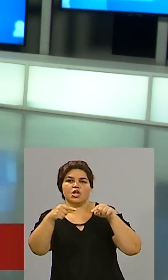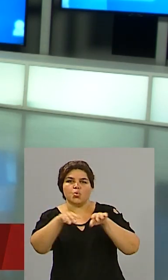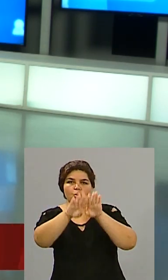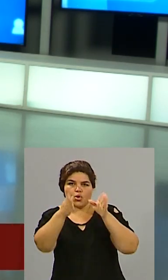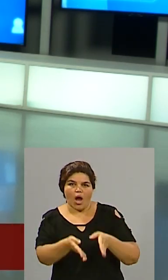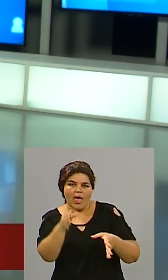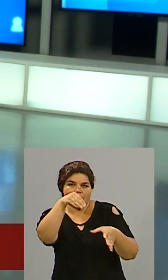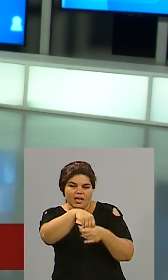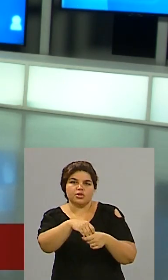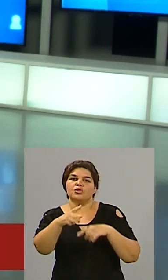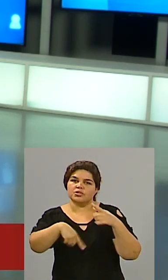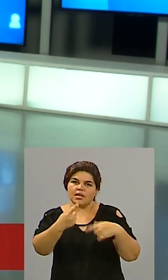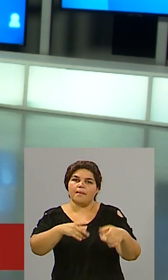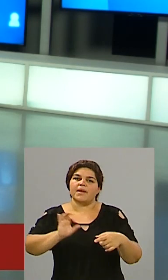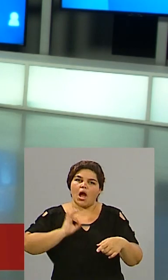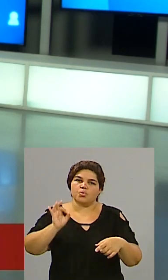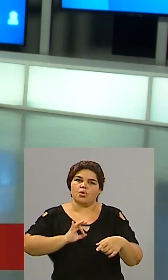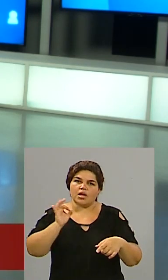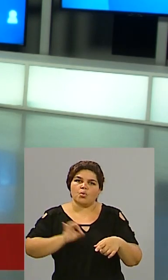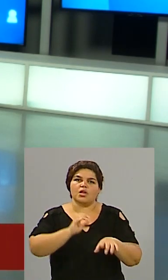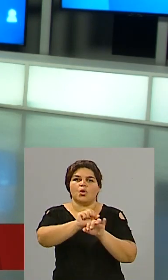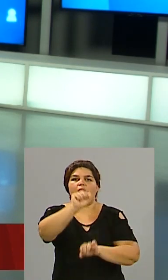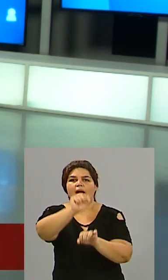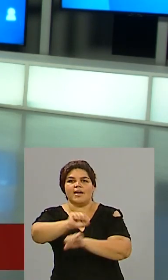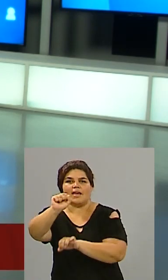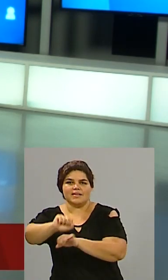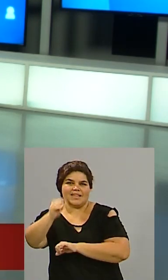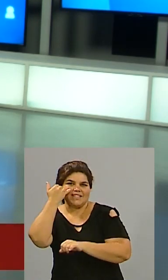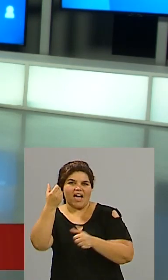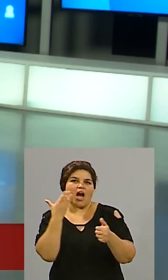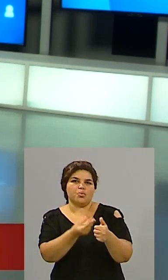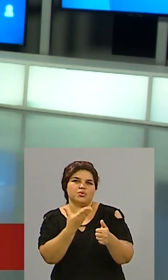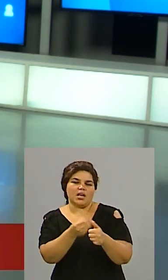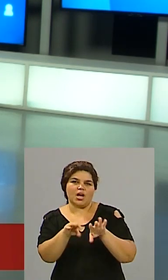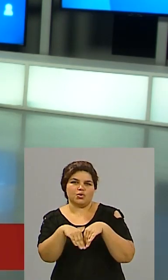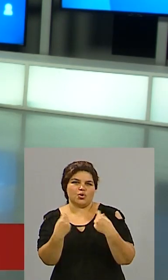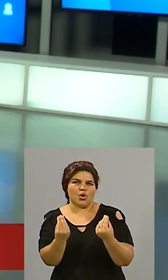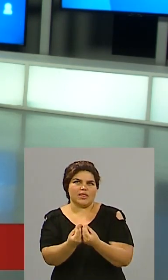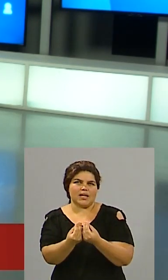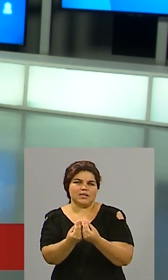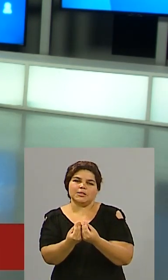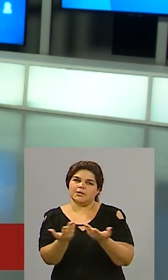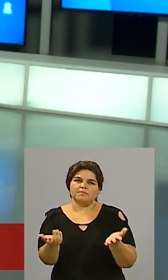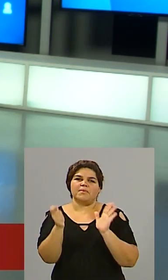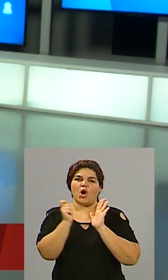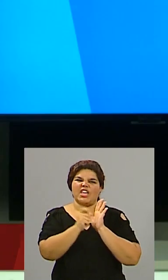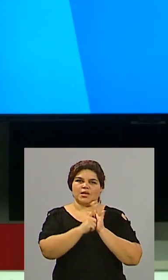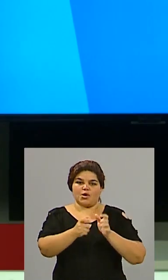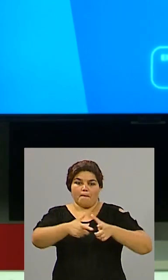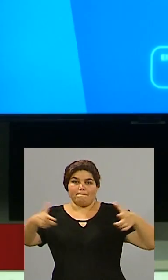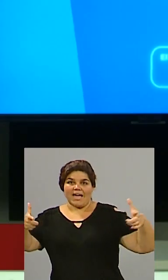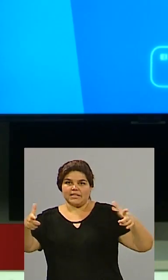año van egresando auxiliares que, bueno, en general egresan menos de los que se inscriben y